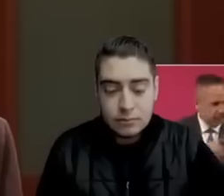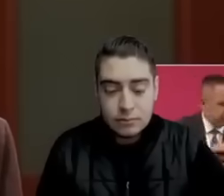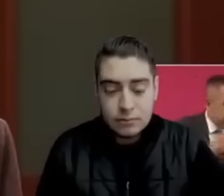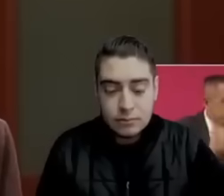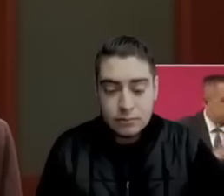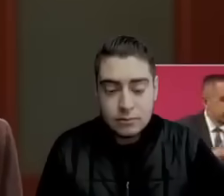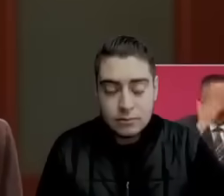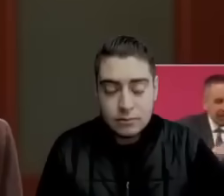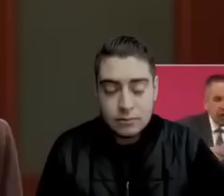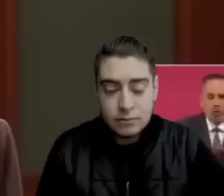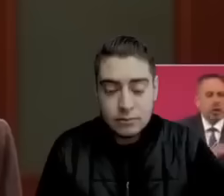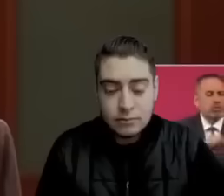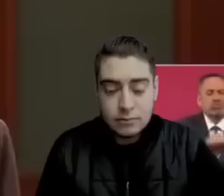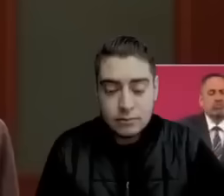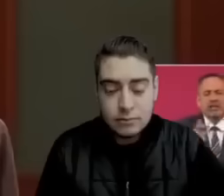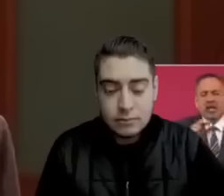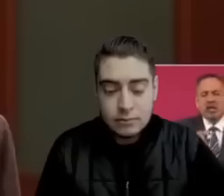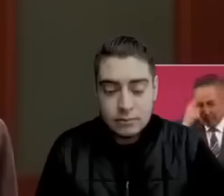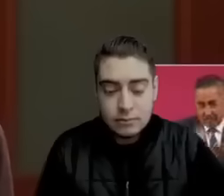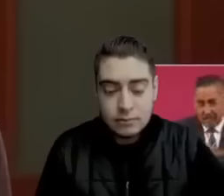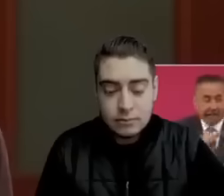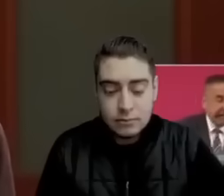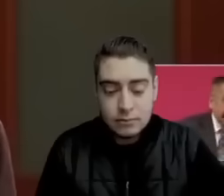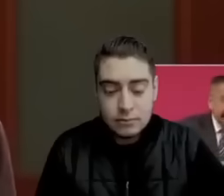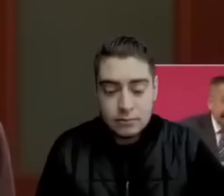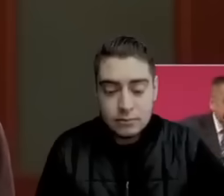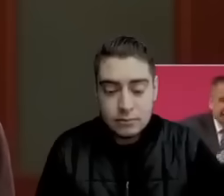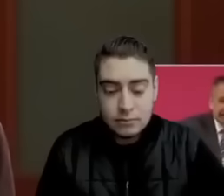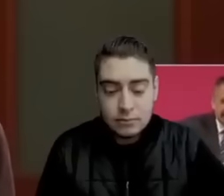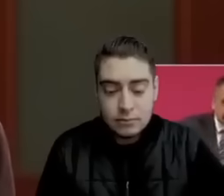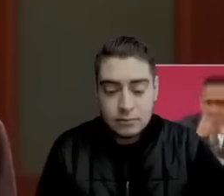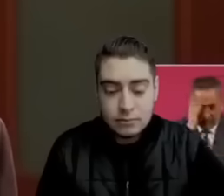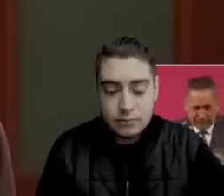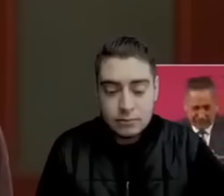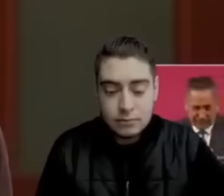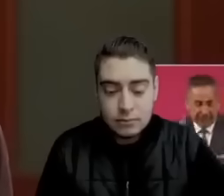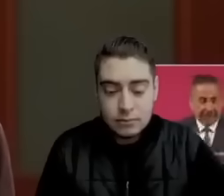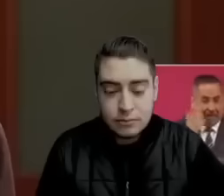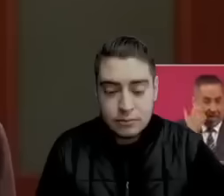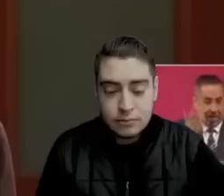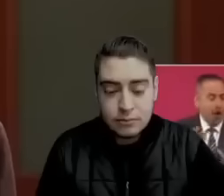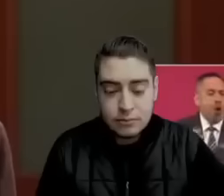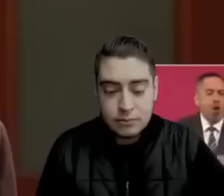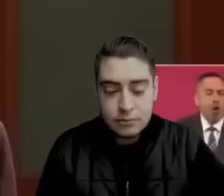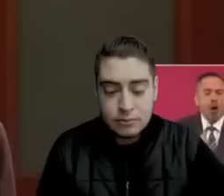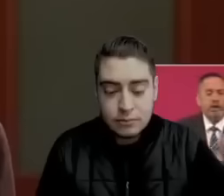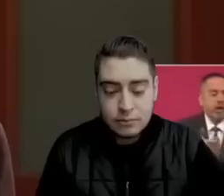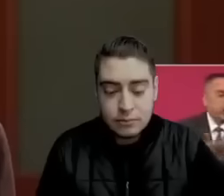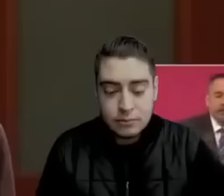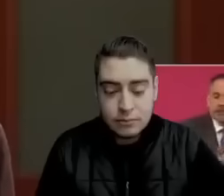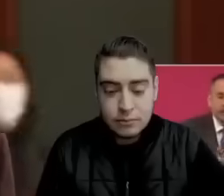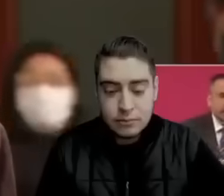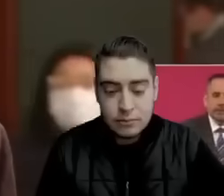estuvieran enterados de las actividades de Genaro García Luna, de los sobornos que presuntamente recibió? ¿Será que parte de este dinero